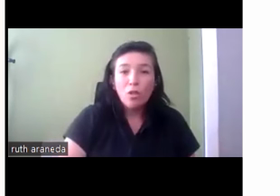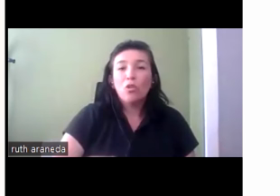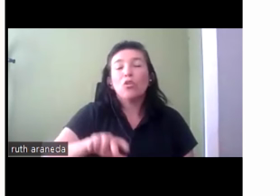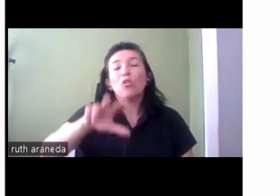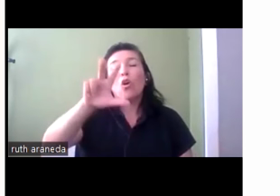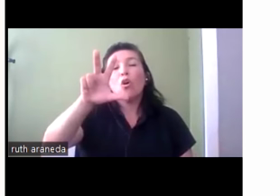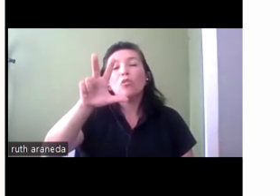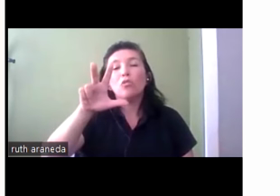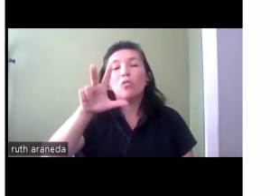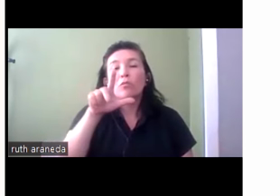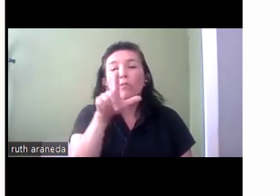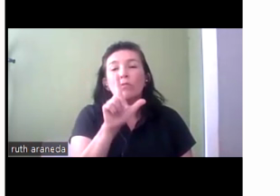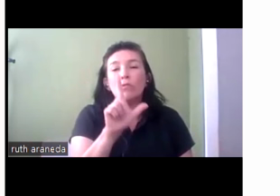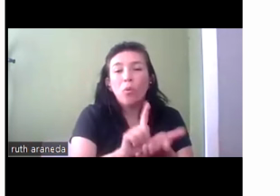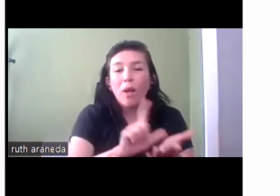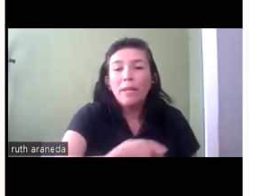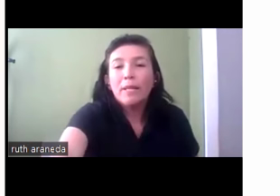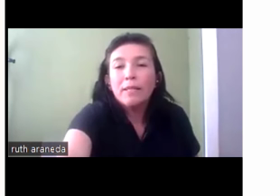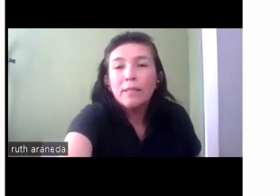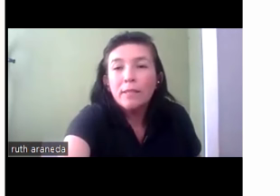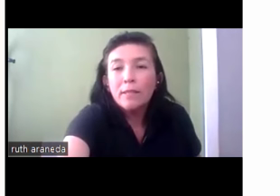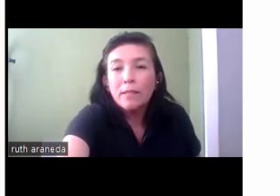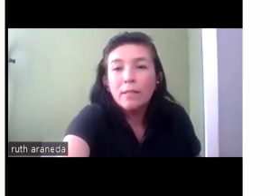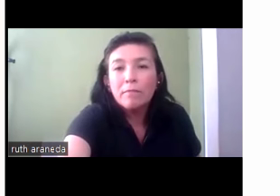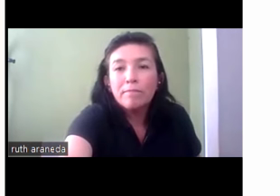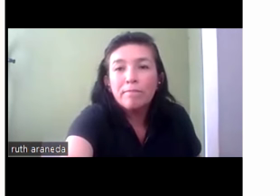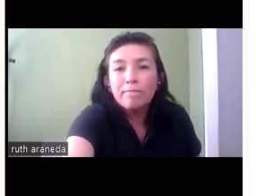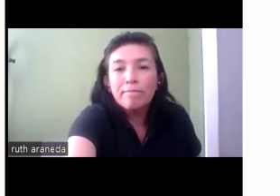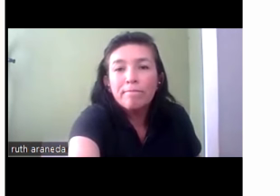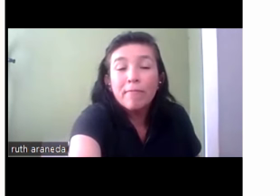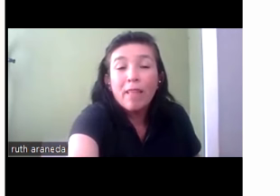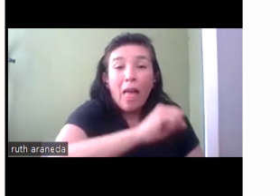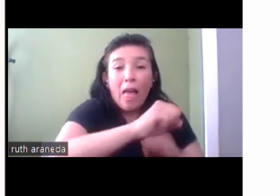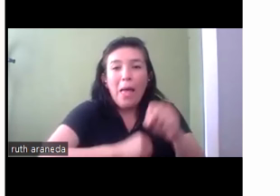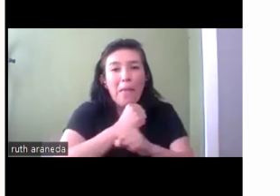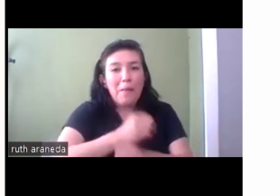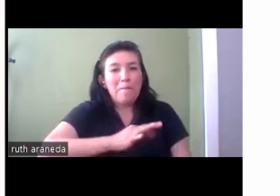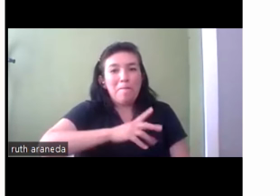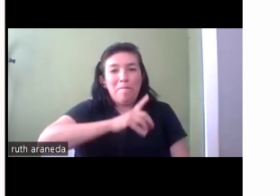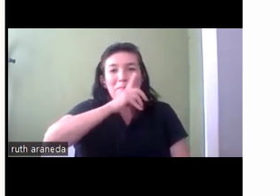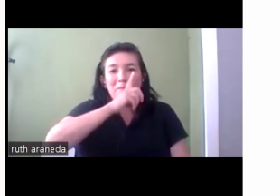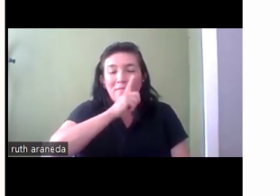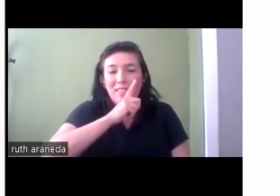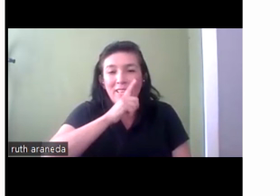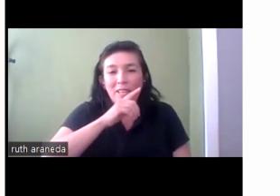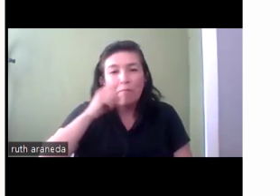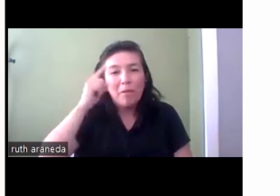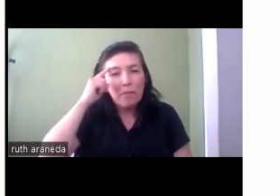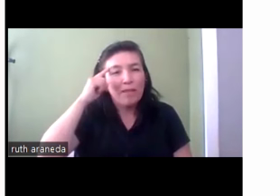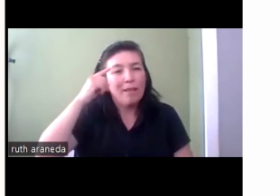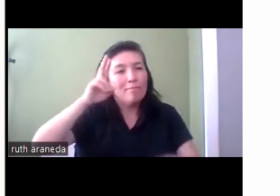que tienen una temporalidad indeterminada, pero nos inclinamos por de una temporalidad más bien